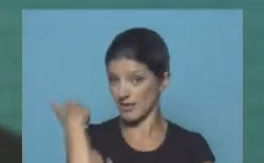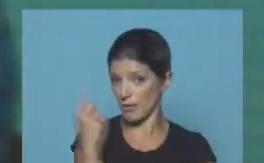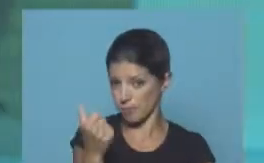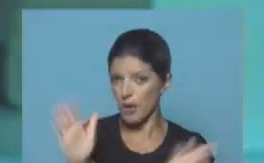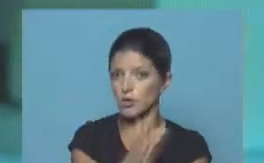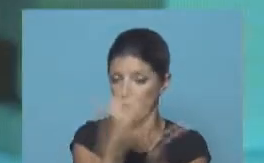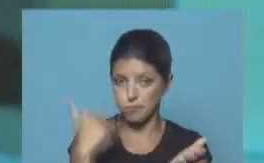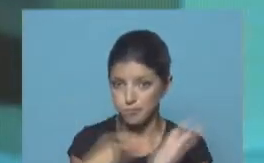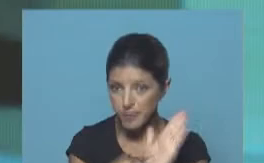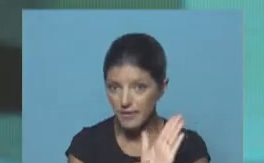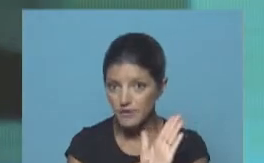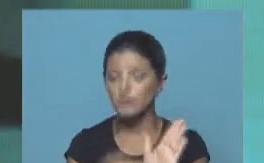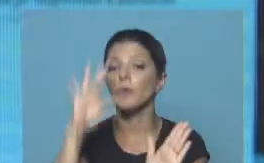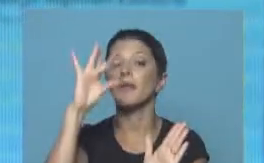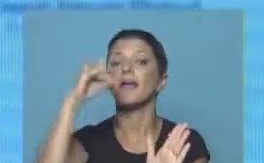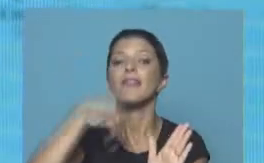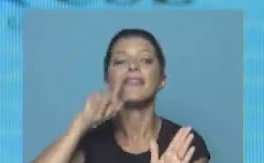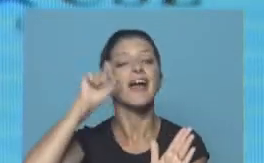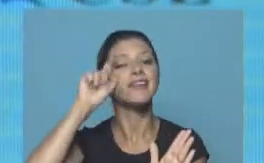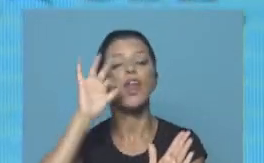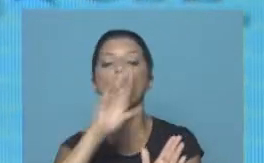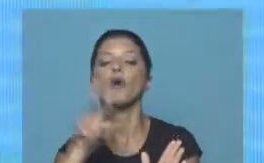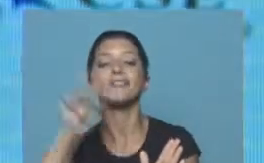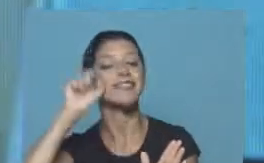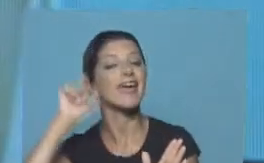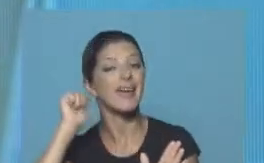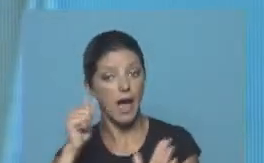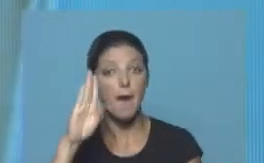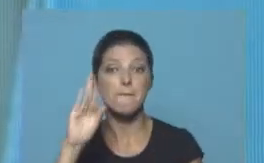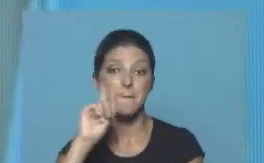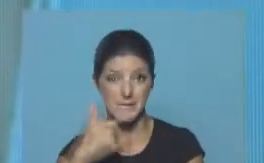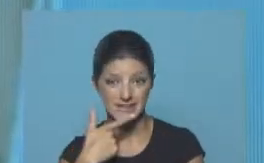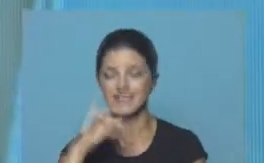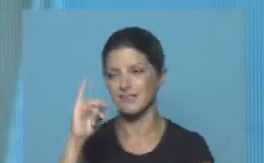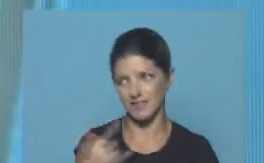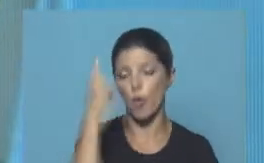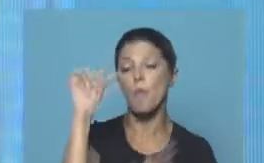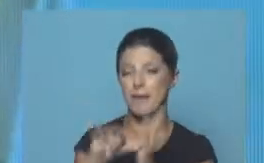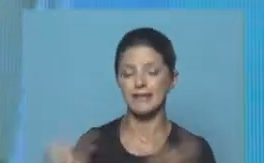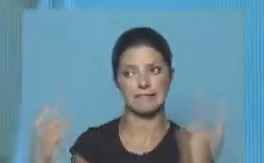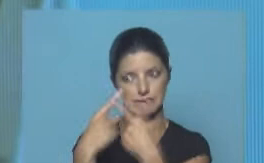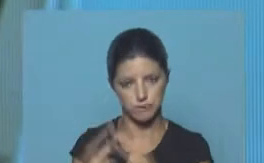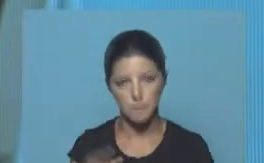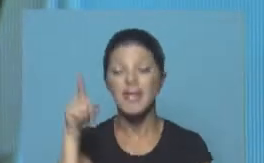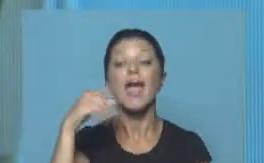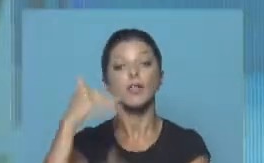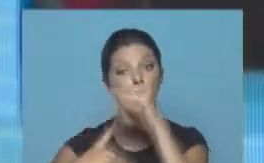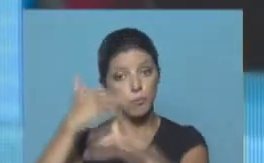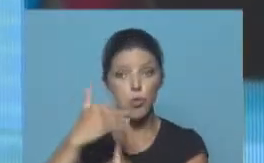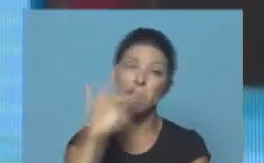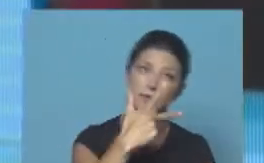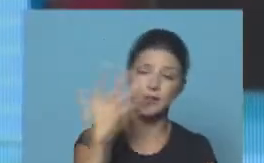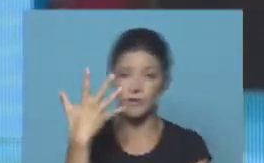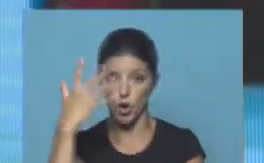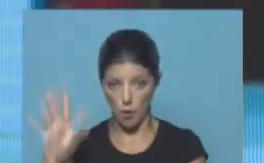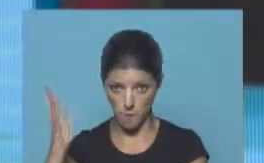del Daniel Ortega bis. Sí, una contradicción más de un país que está cargado de contradicciones. Un país, Nicaragua, que creció mucho, entre 3 y 5% en